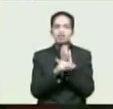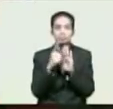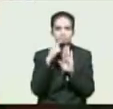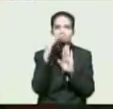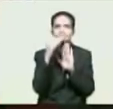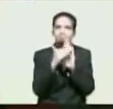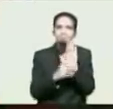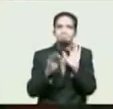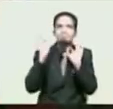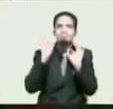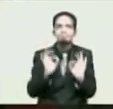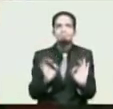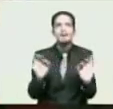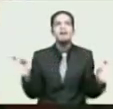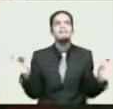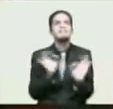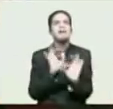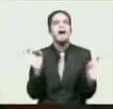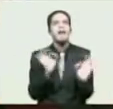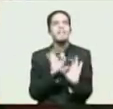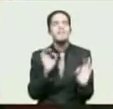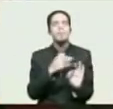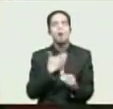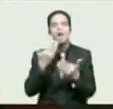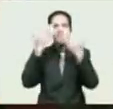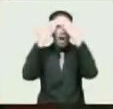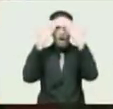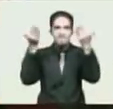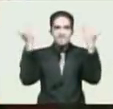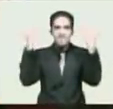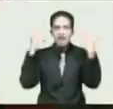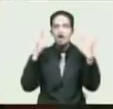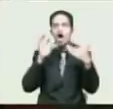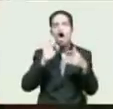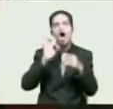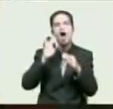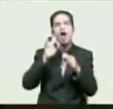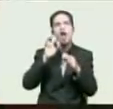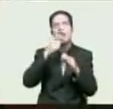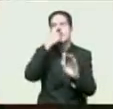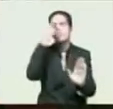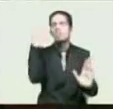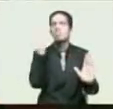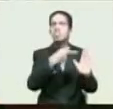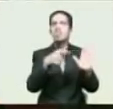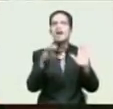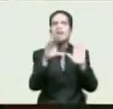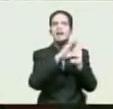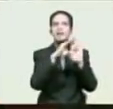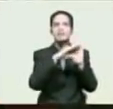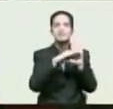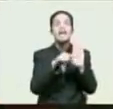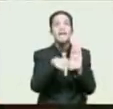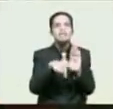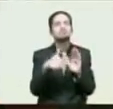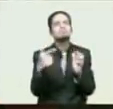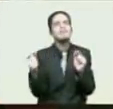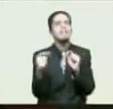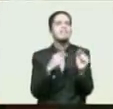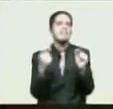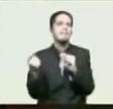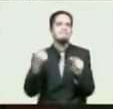constitucional, para que nadie pueda pasarle por encima a la Constitución de la República Bolivariana de Venezuela. Eso es parte del debate que